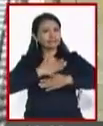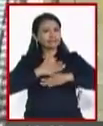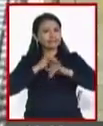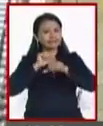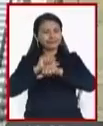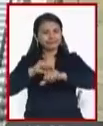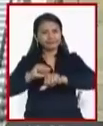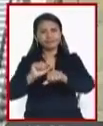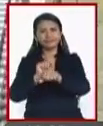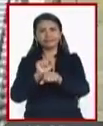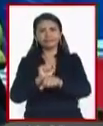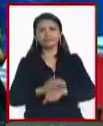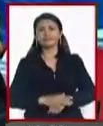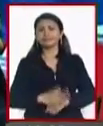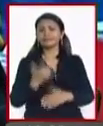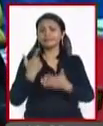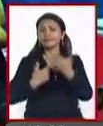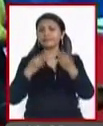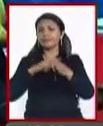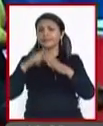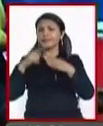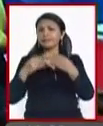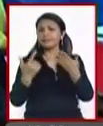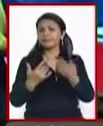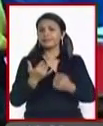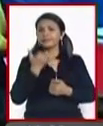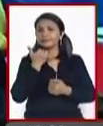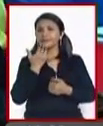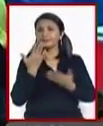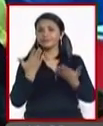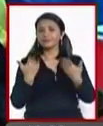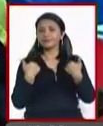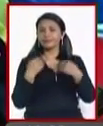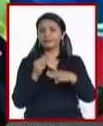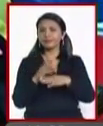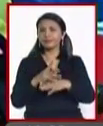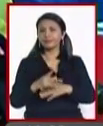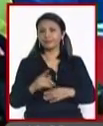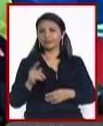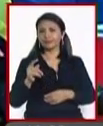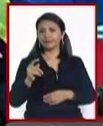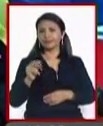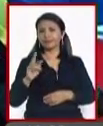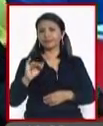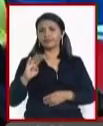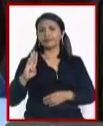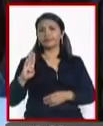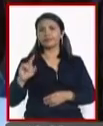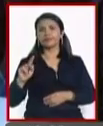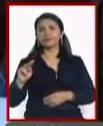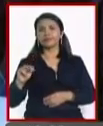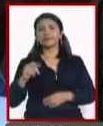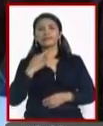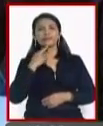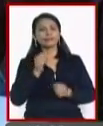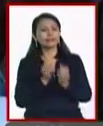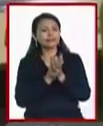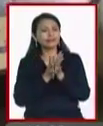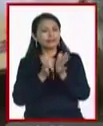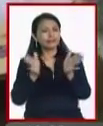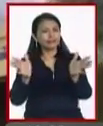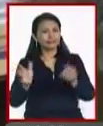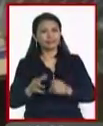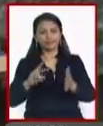de su estabilidad laboral. En los efectos de los fallos que emite el Tribunal Constitucional son